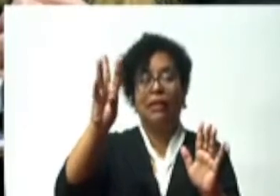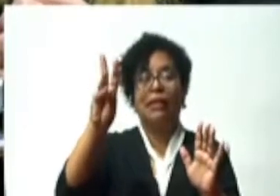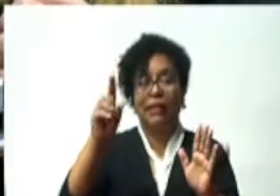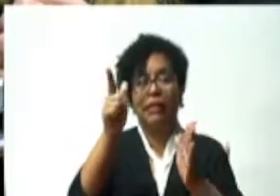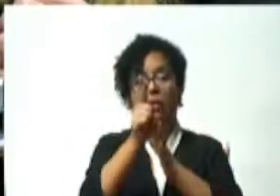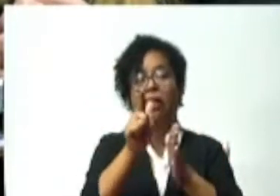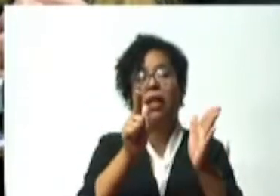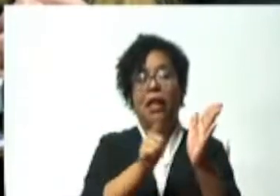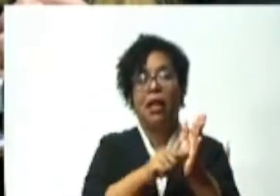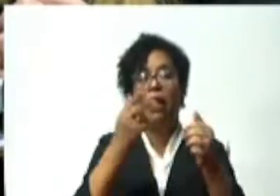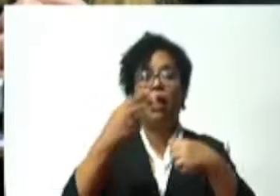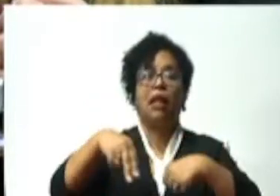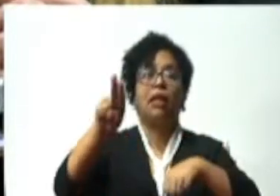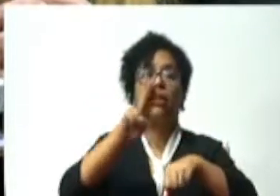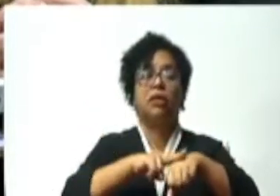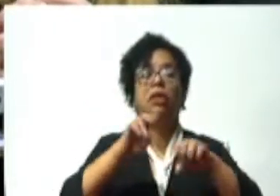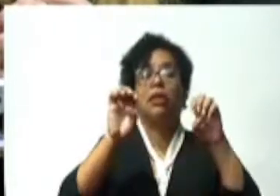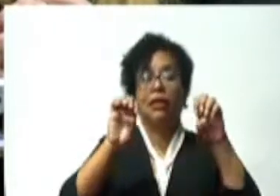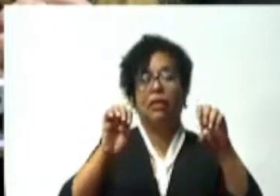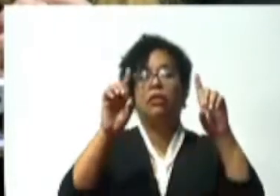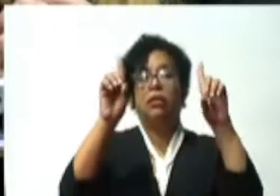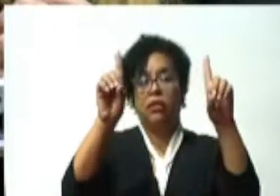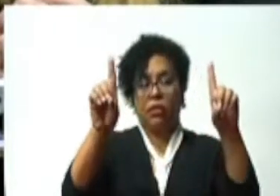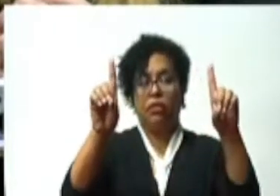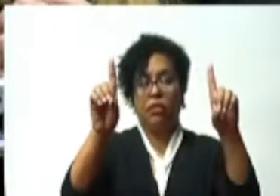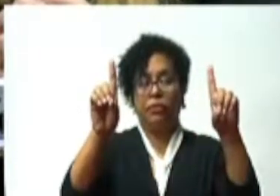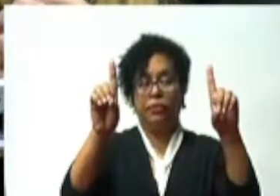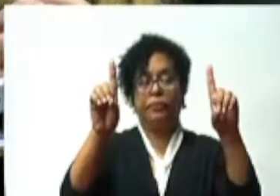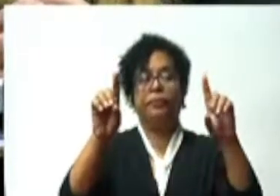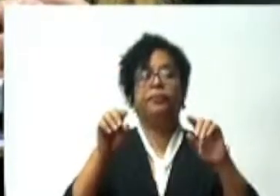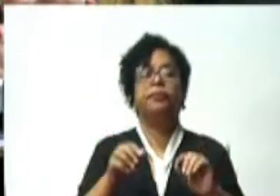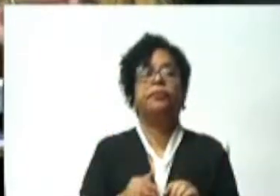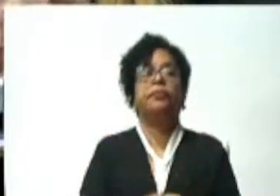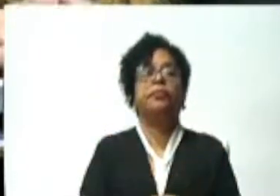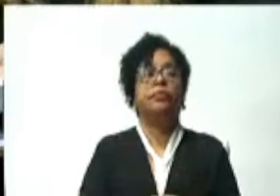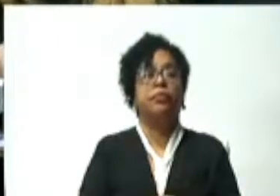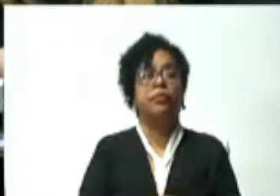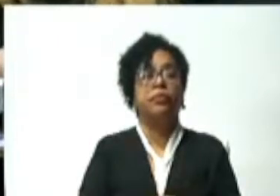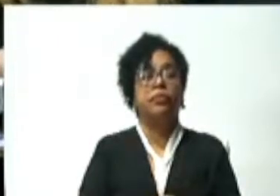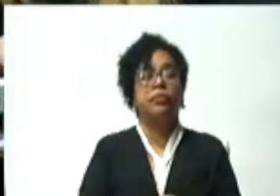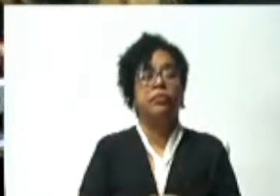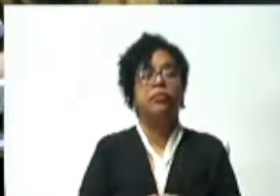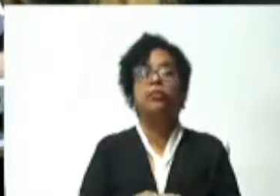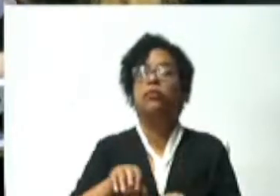número 6697 del 9 de abril del 1997.